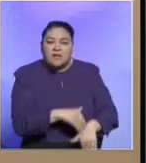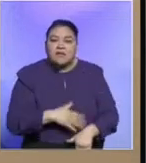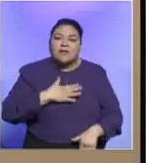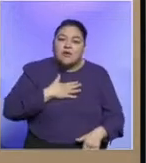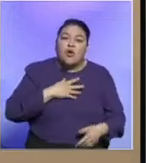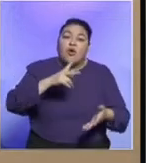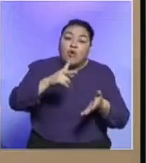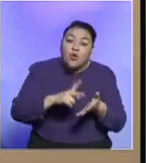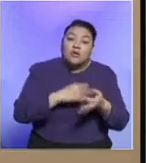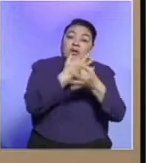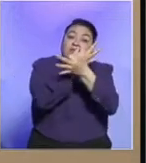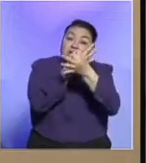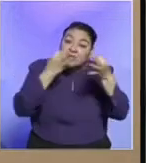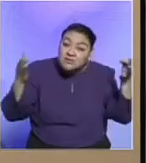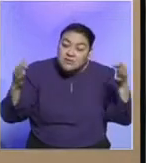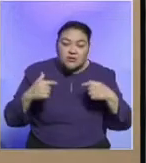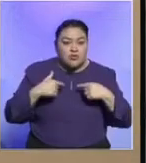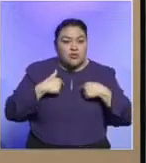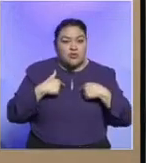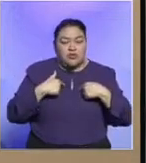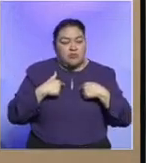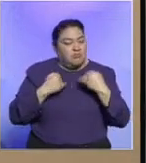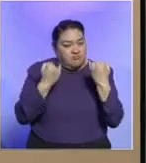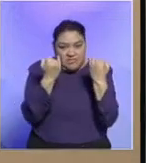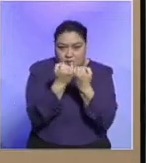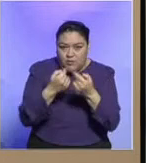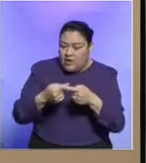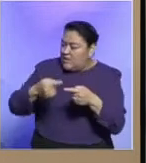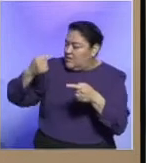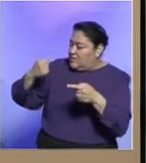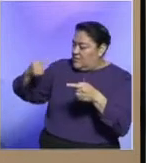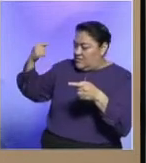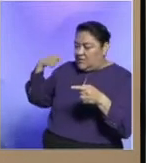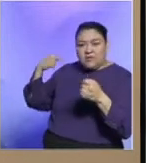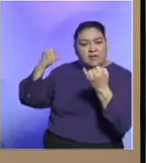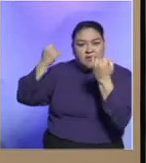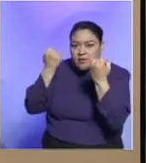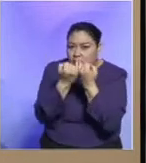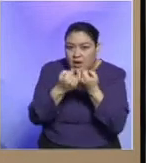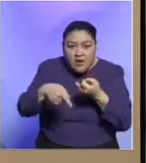reiterar, hoy, como en ocasiones anteriores,